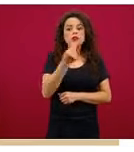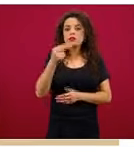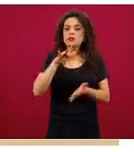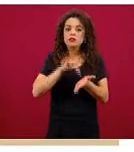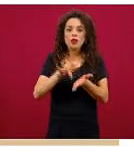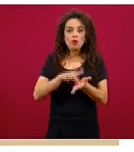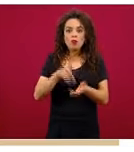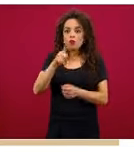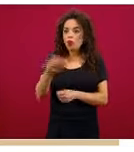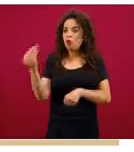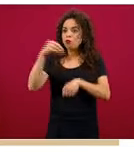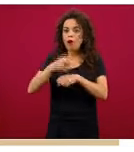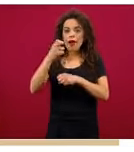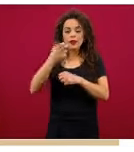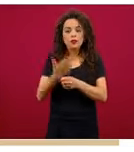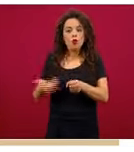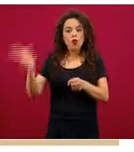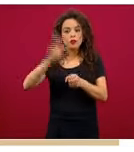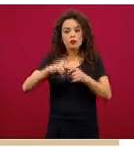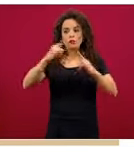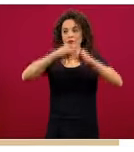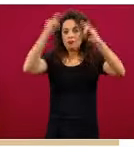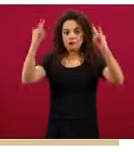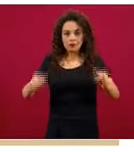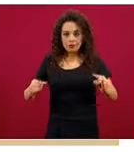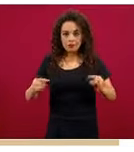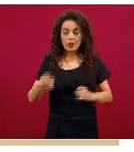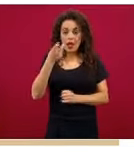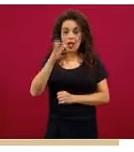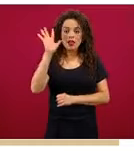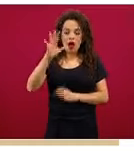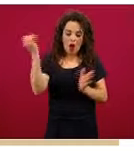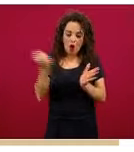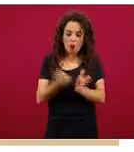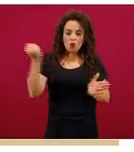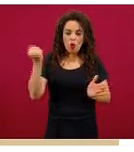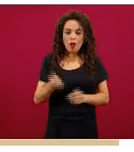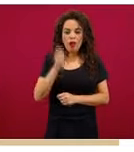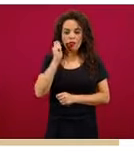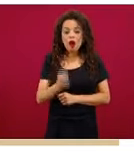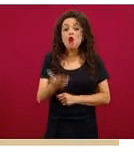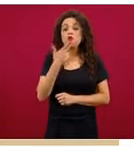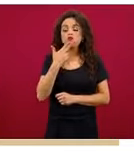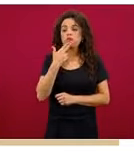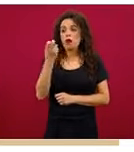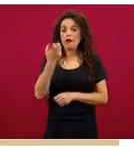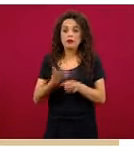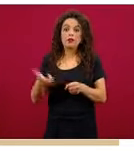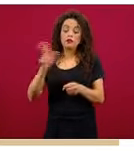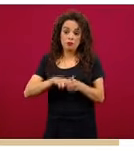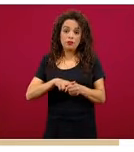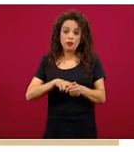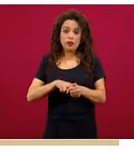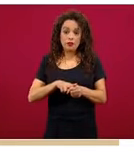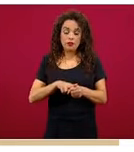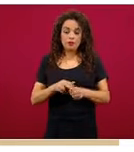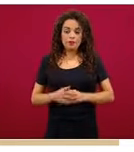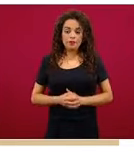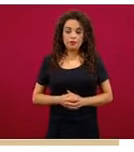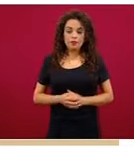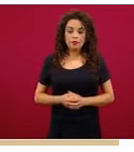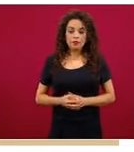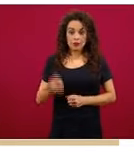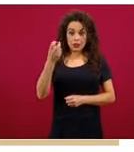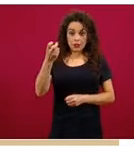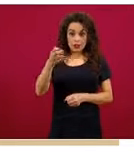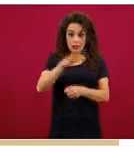Y fue donde se probó, de alguna forma, la utilidad de estos hospitales con esa numeralia. En esta